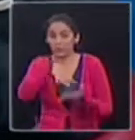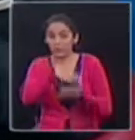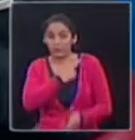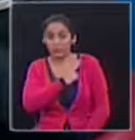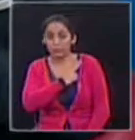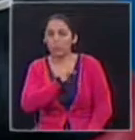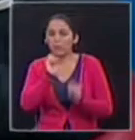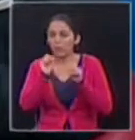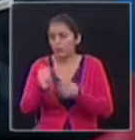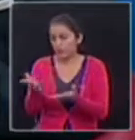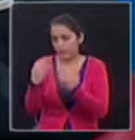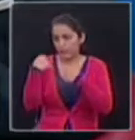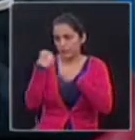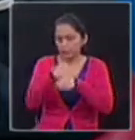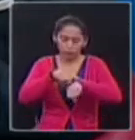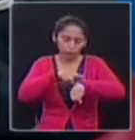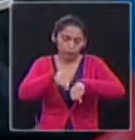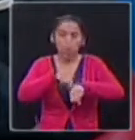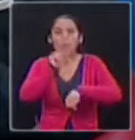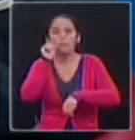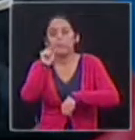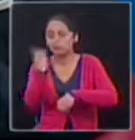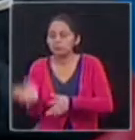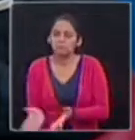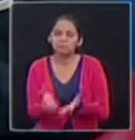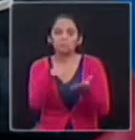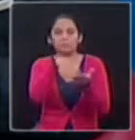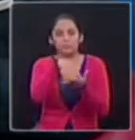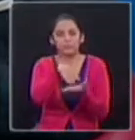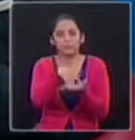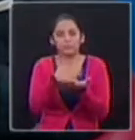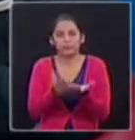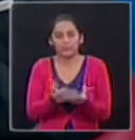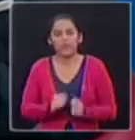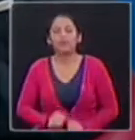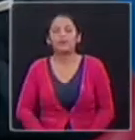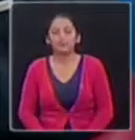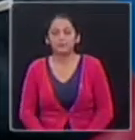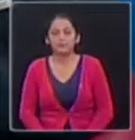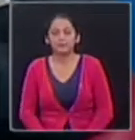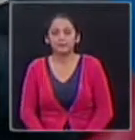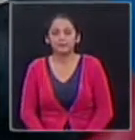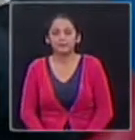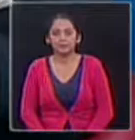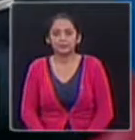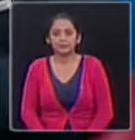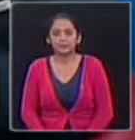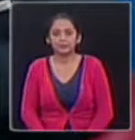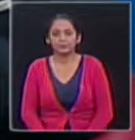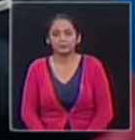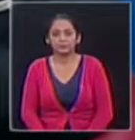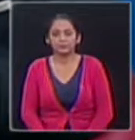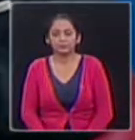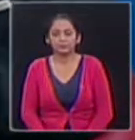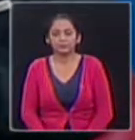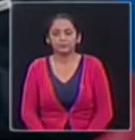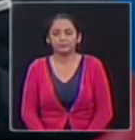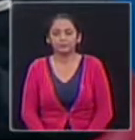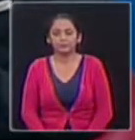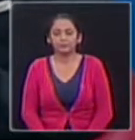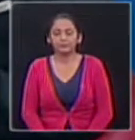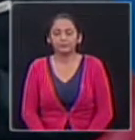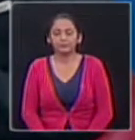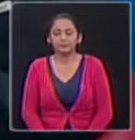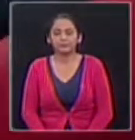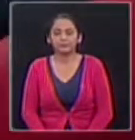puedan estudiar y por ende tener un personal altamente calificado que en los actuales momentos, de acuerdo a la coyuntura, es